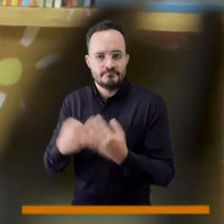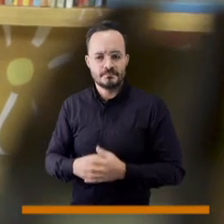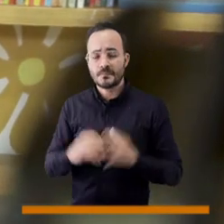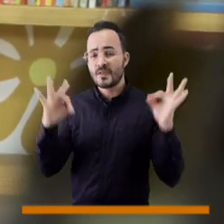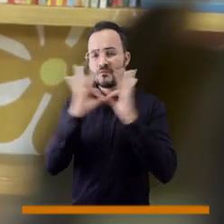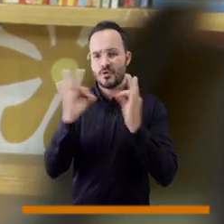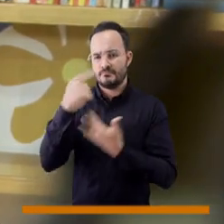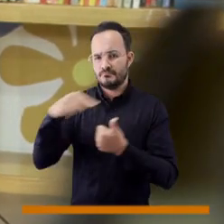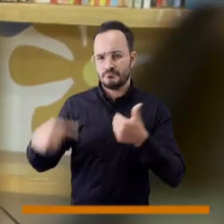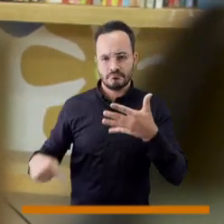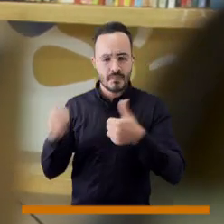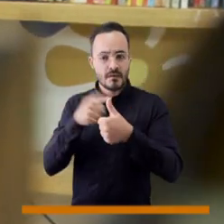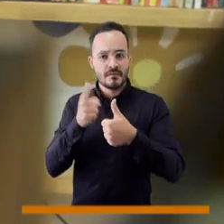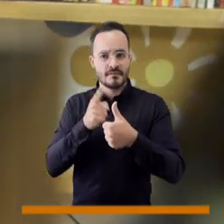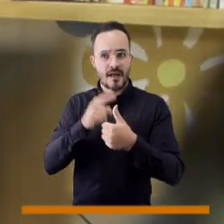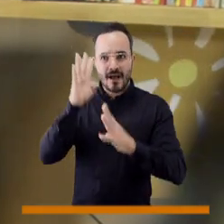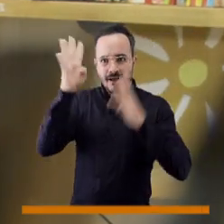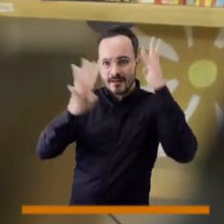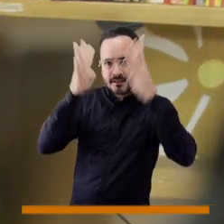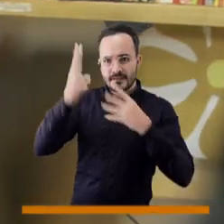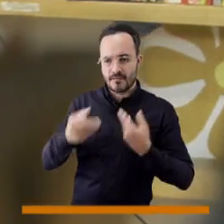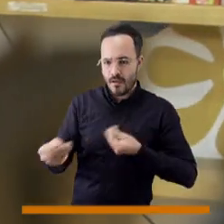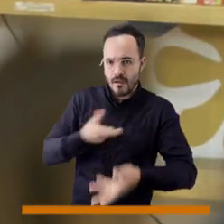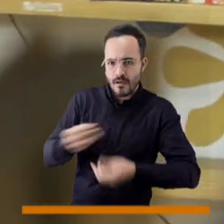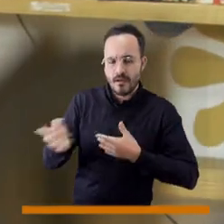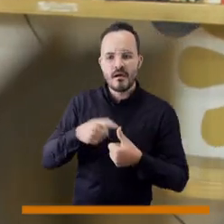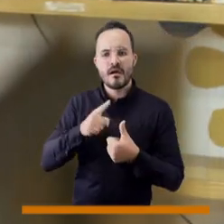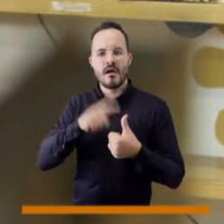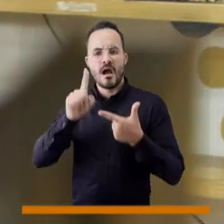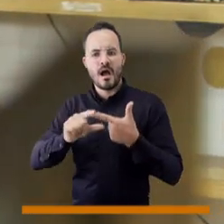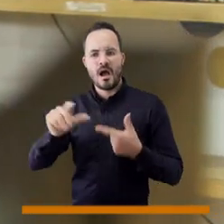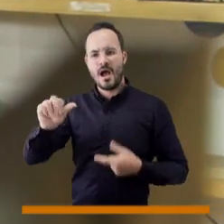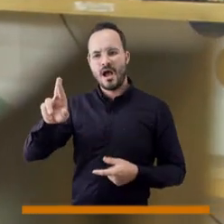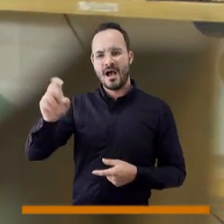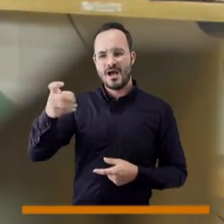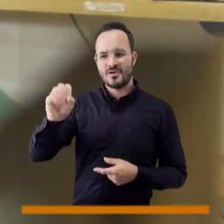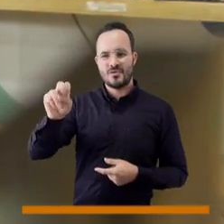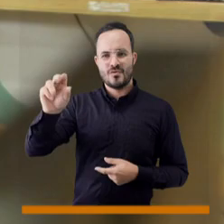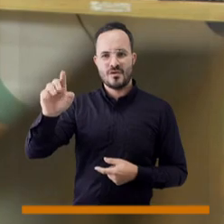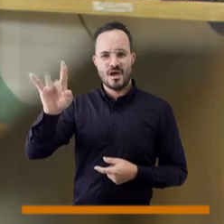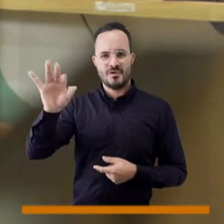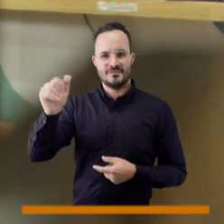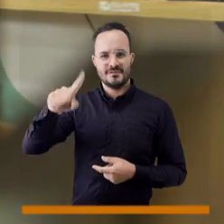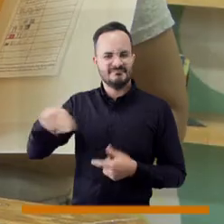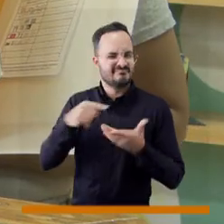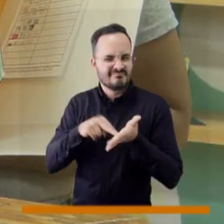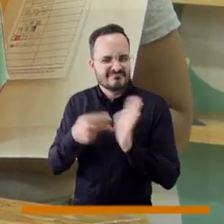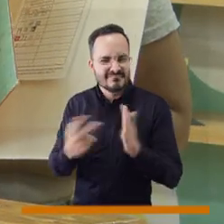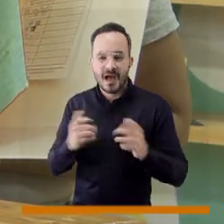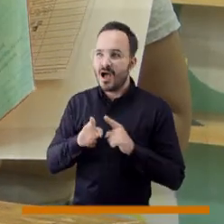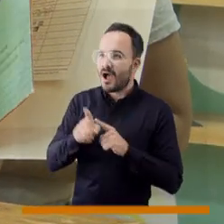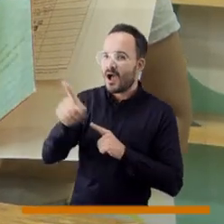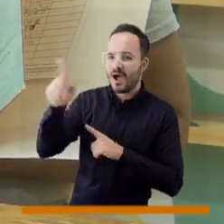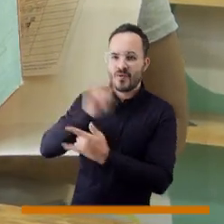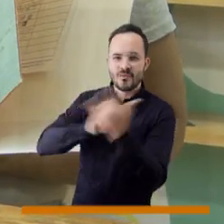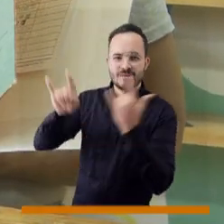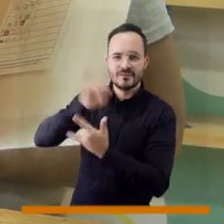diferentes enfoques, la experimentación creativa, argonautas, entonces exploramos el